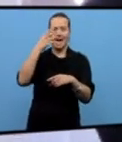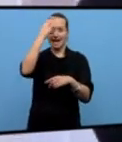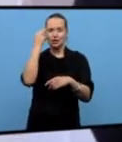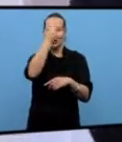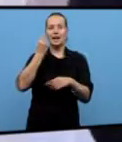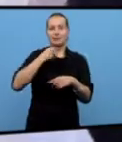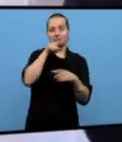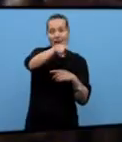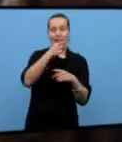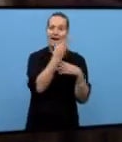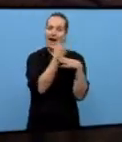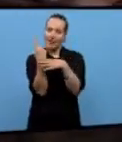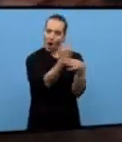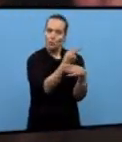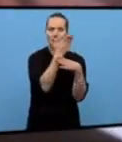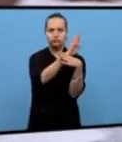unha destas festas.